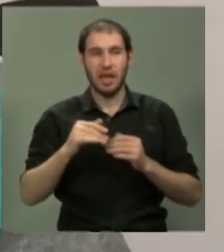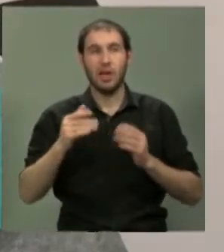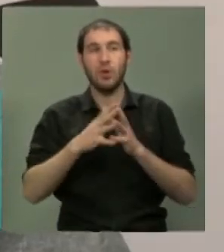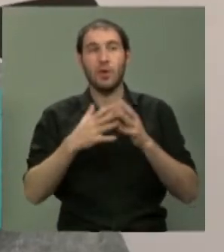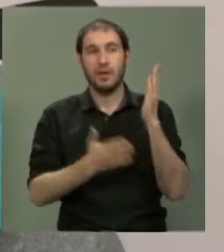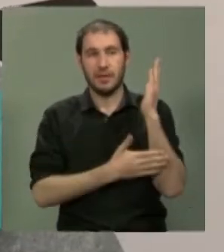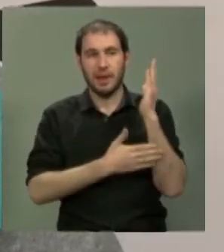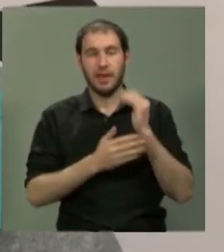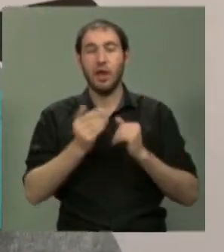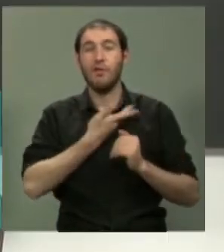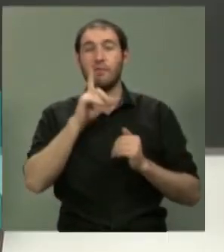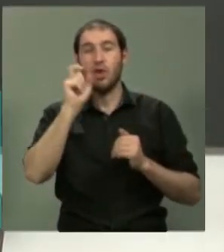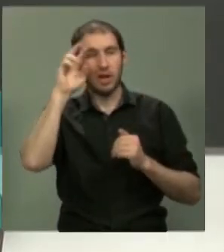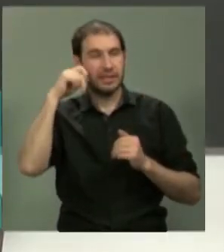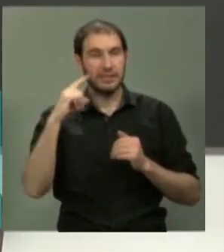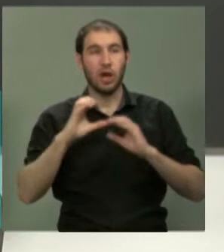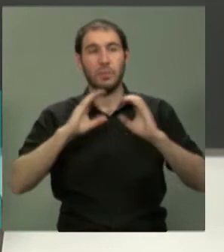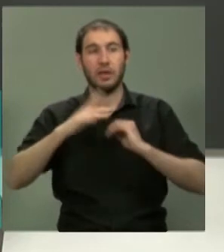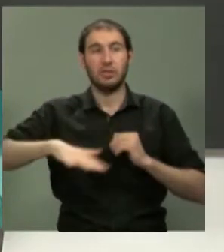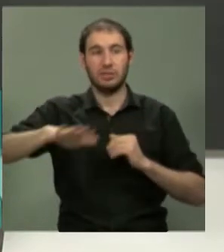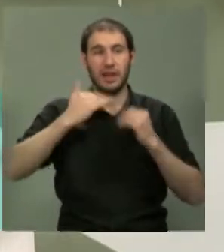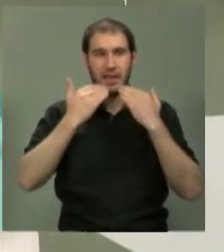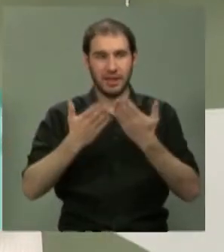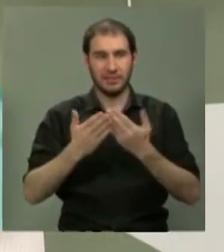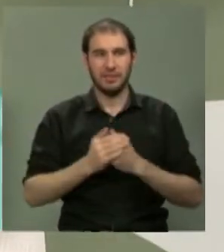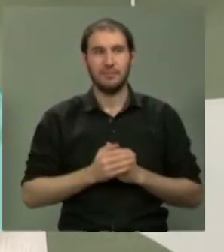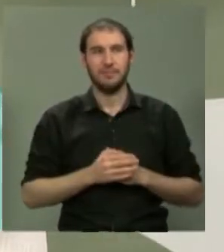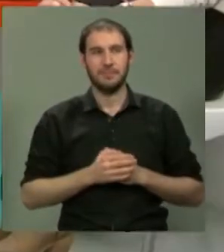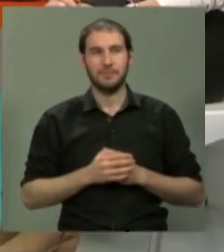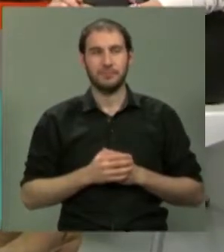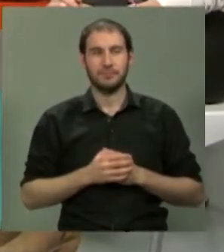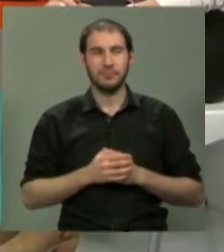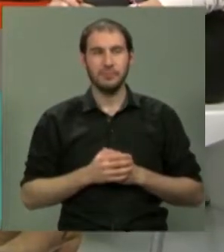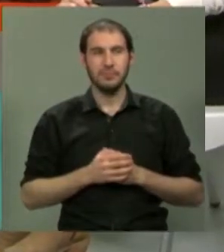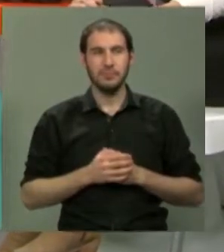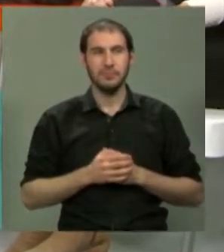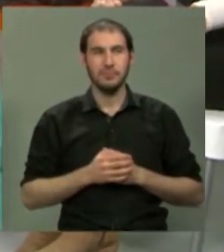Izquierda al Frente. Florencia Moreno, comunicadora social, muchas gracias, Flor, por estar acá.